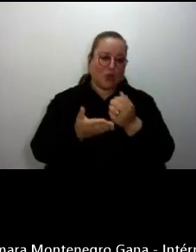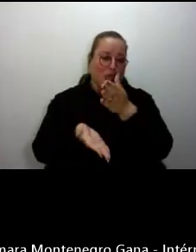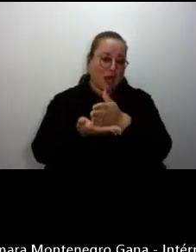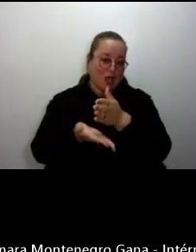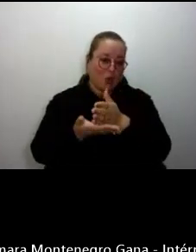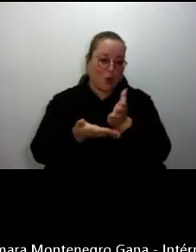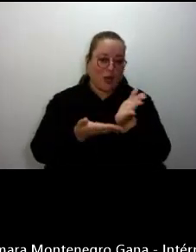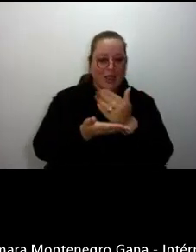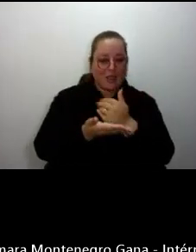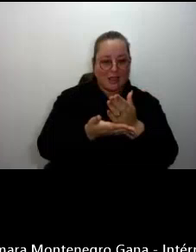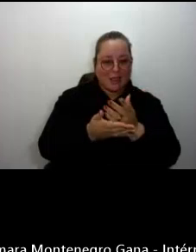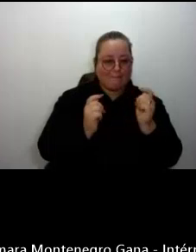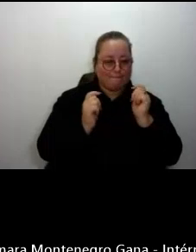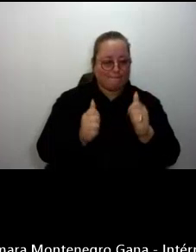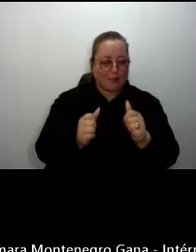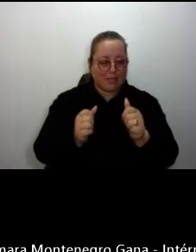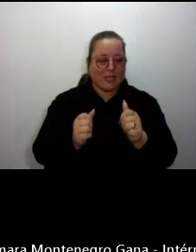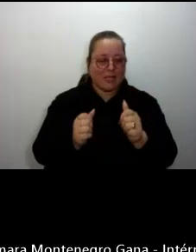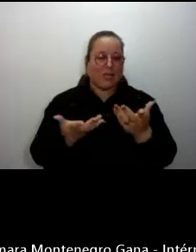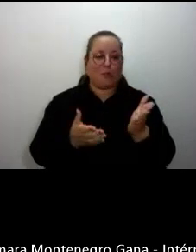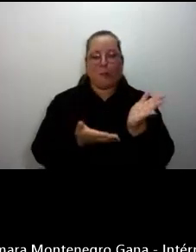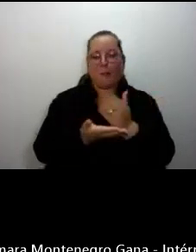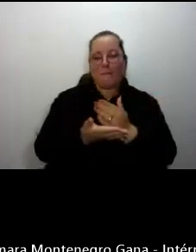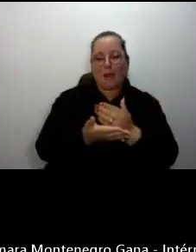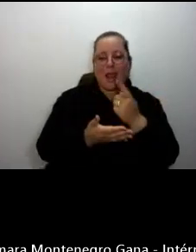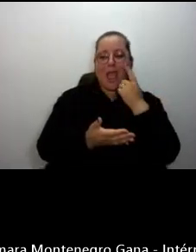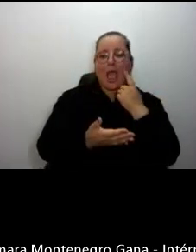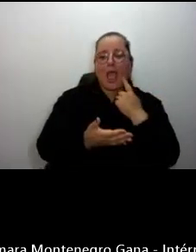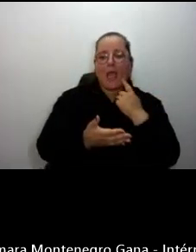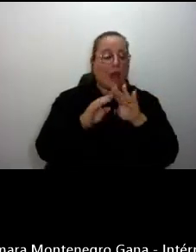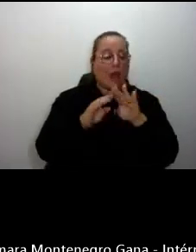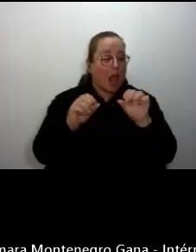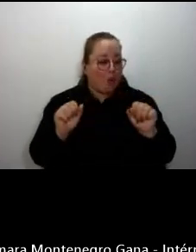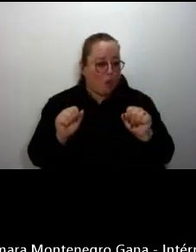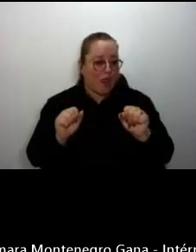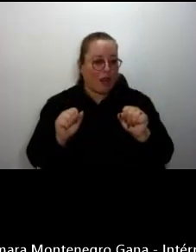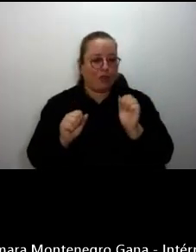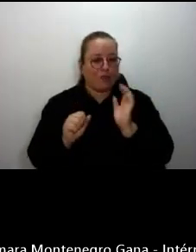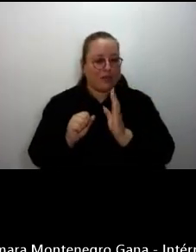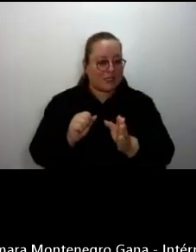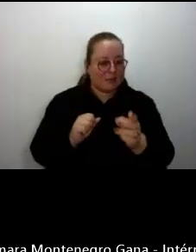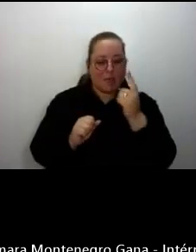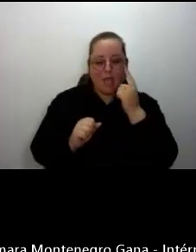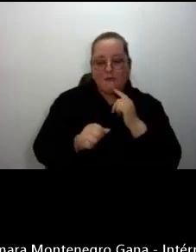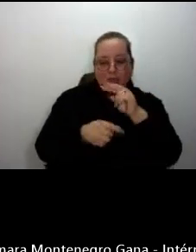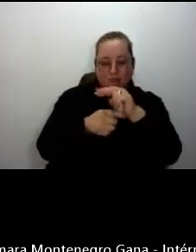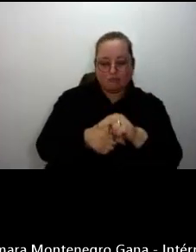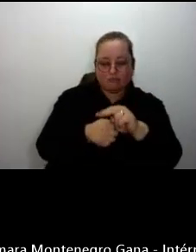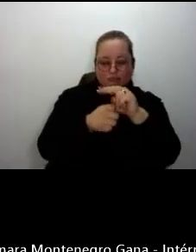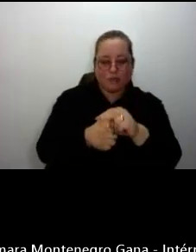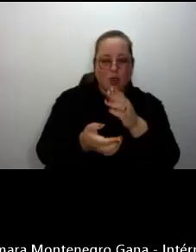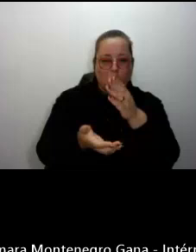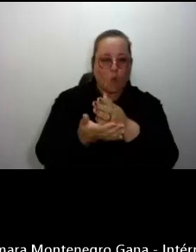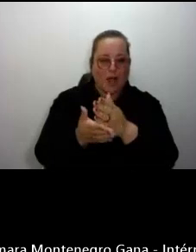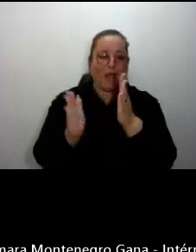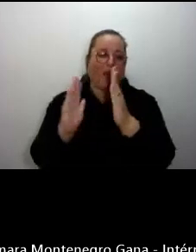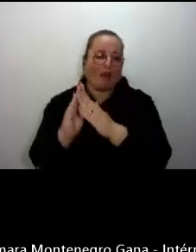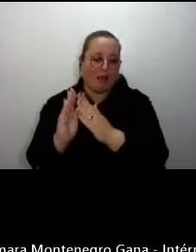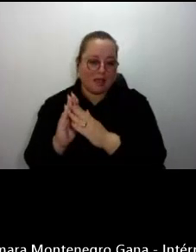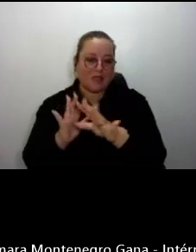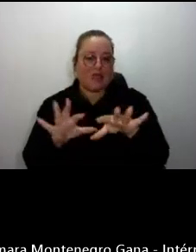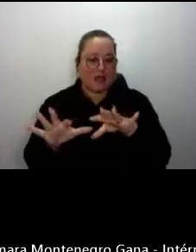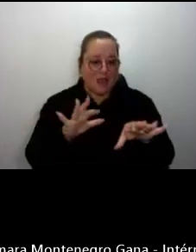estrategias compartidas, como planes de intervención o acuerdos sobre el seguimiento, ¿verdad?, tanto en la casa como en la escuela, de las acciones que se